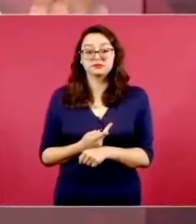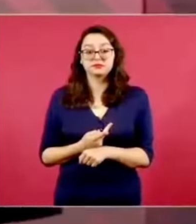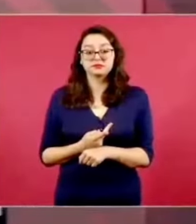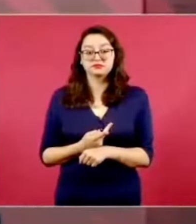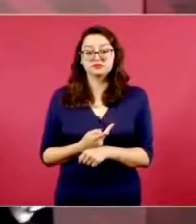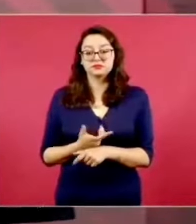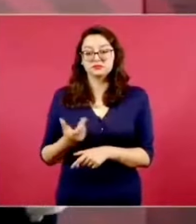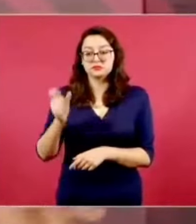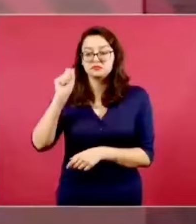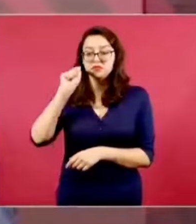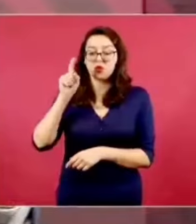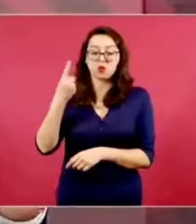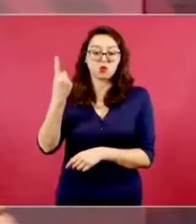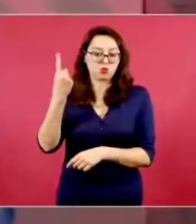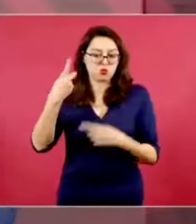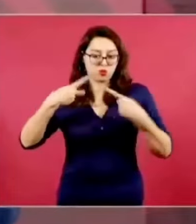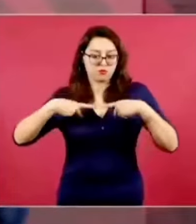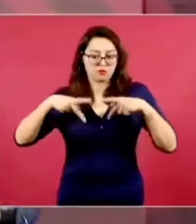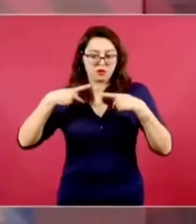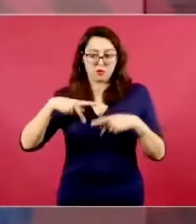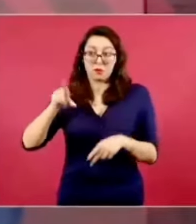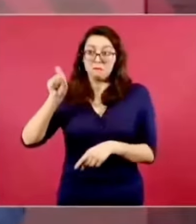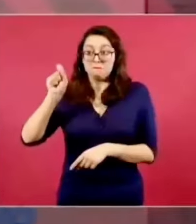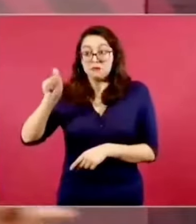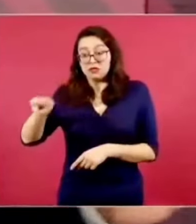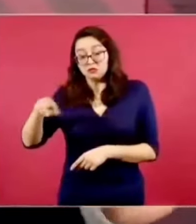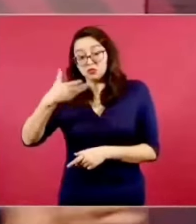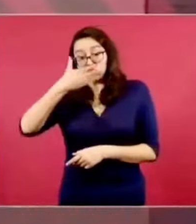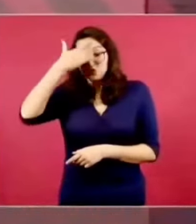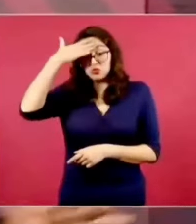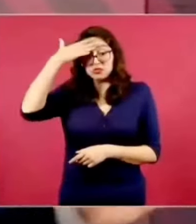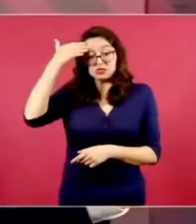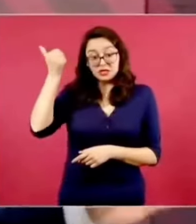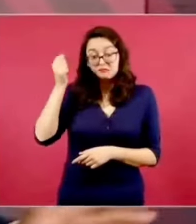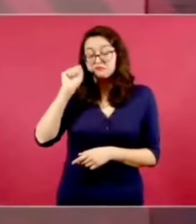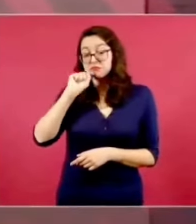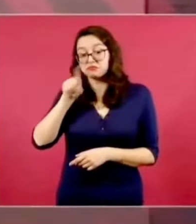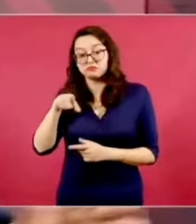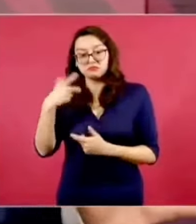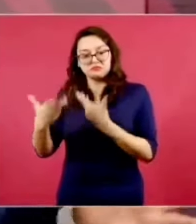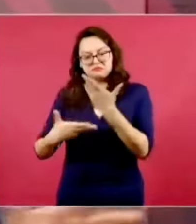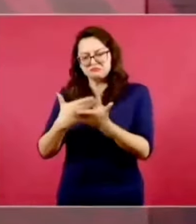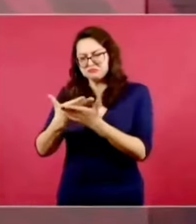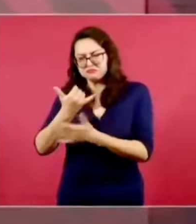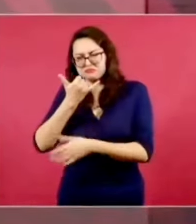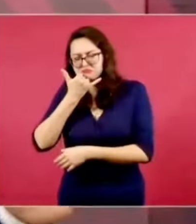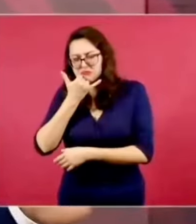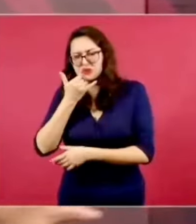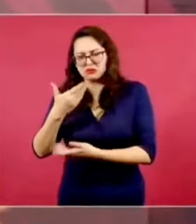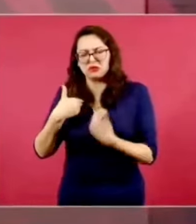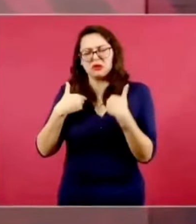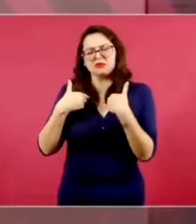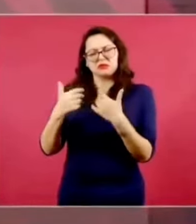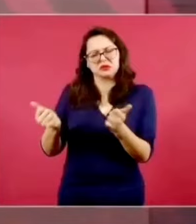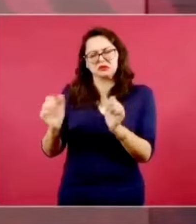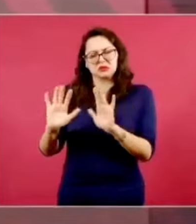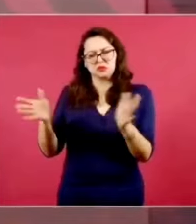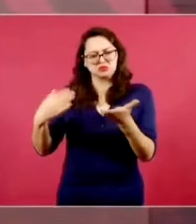si es el mismo yo le ofrezco disculpa y que no se preocupe que yo entiendo perfectamente estas